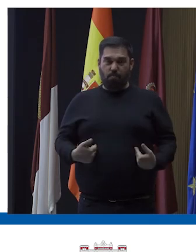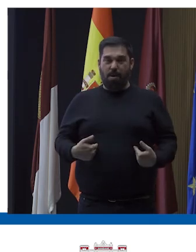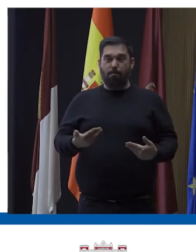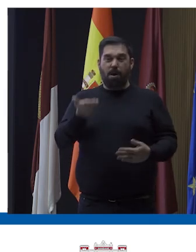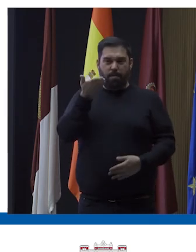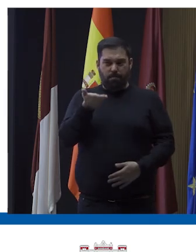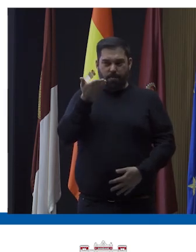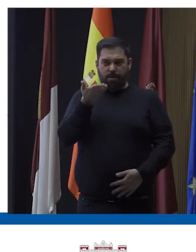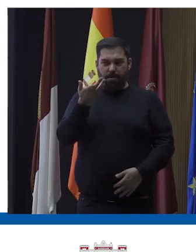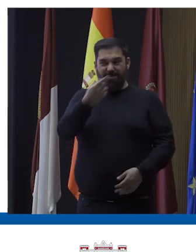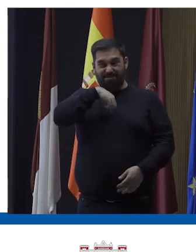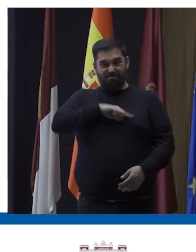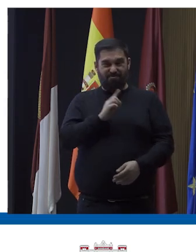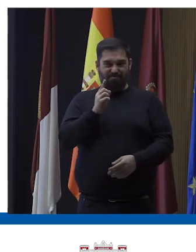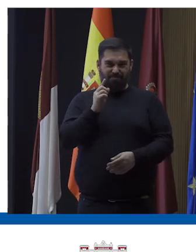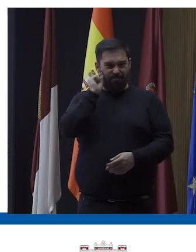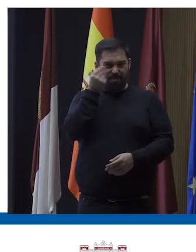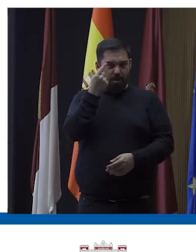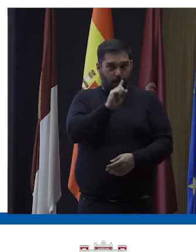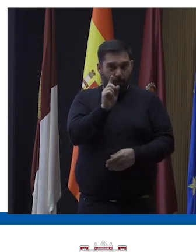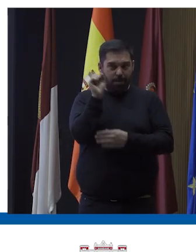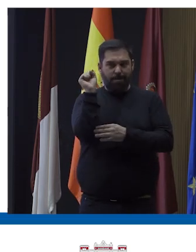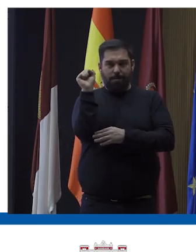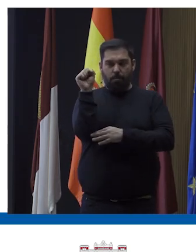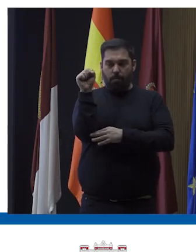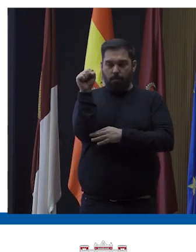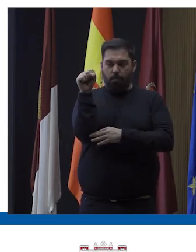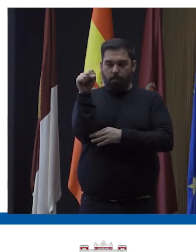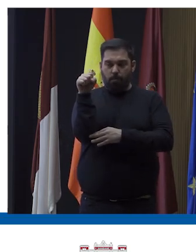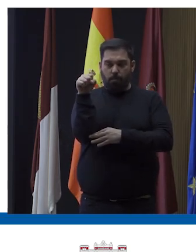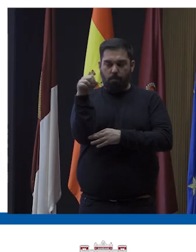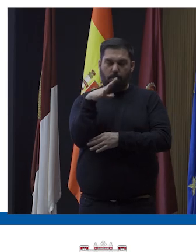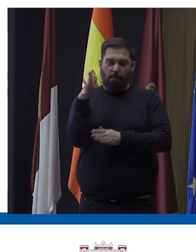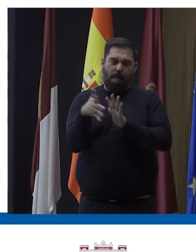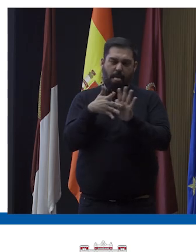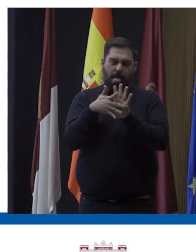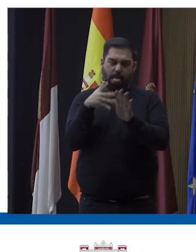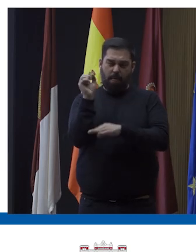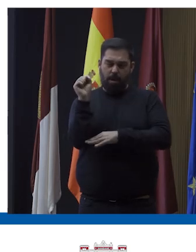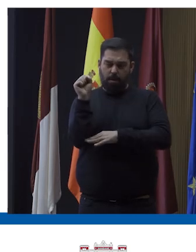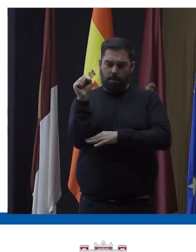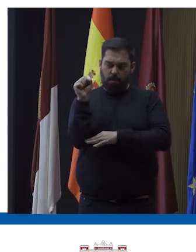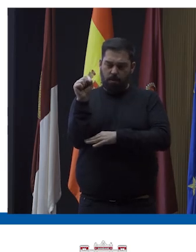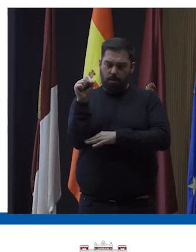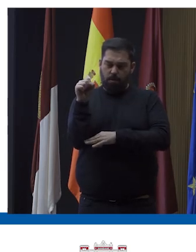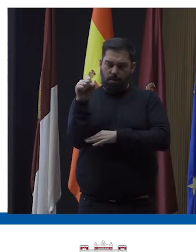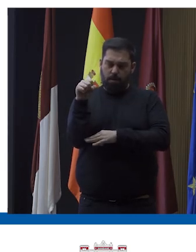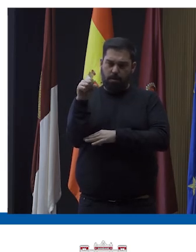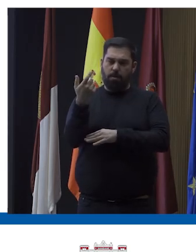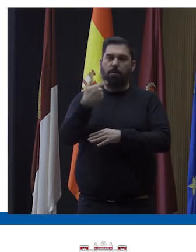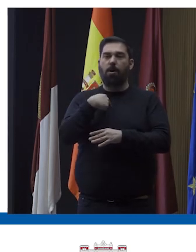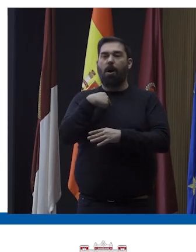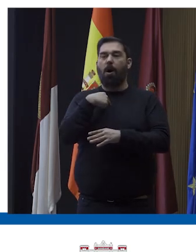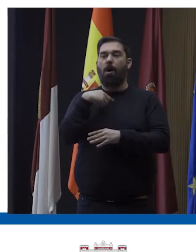damos cuenta y nos vamos encorvando, a veces también vamos muy deprisa, pero yo quería preguntar si